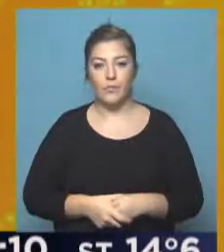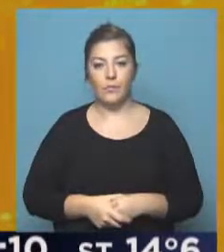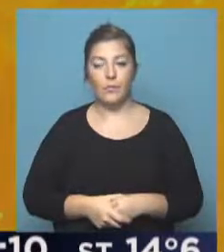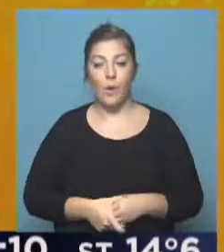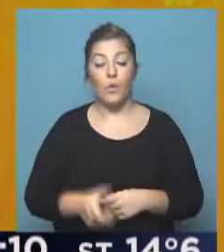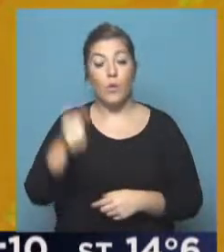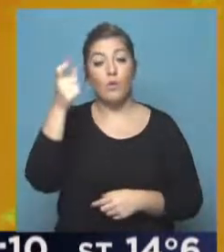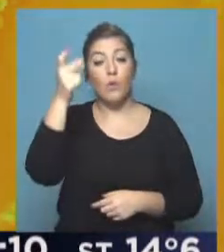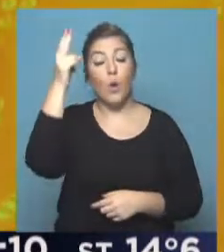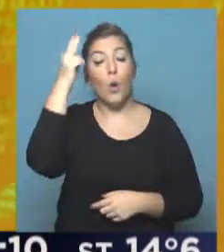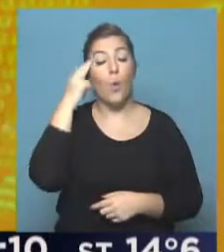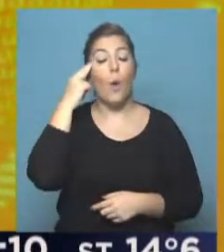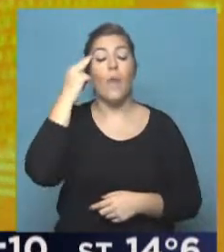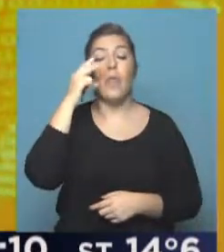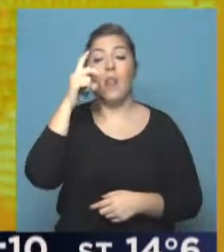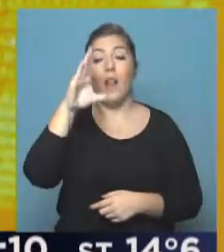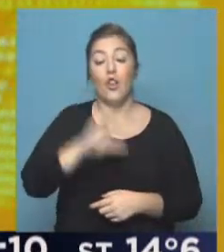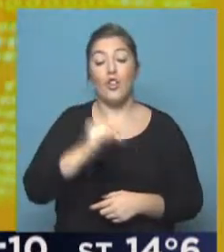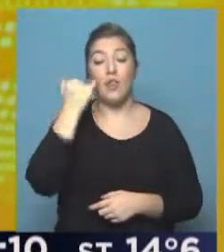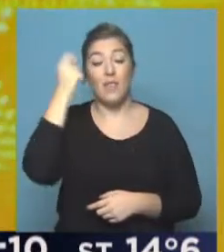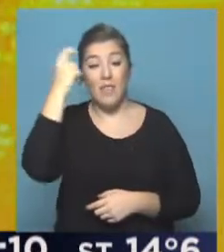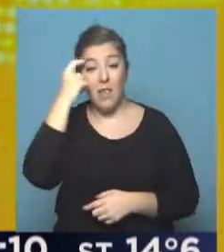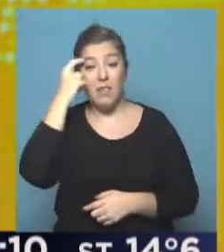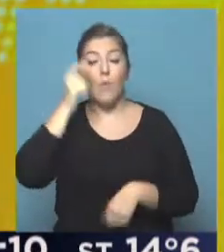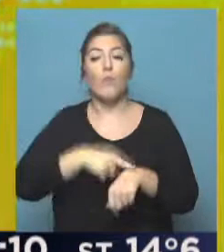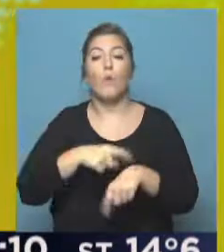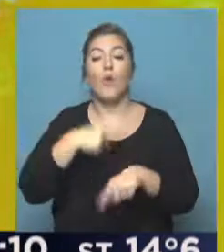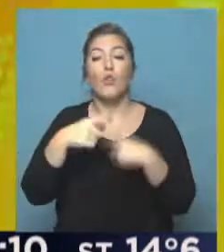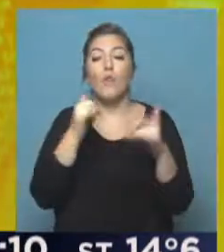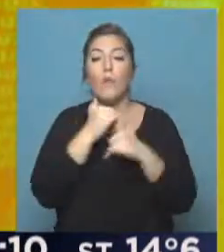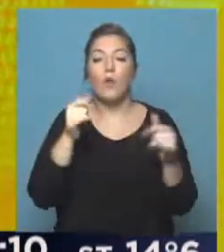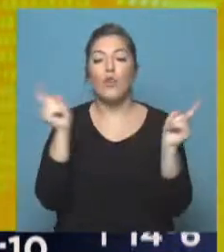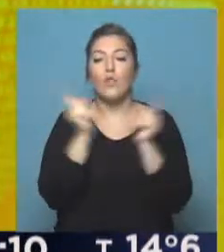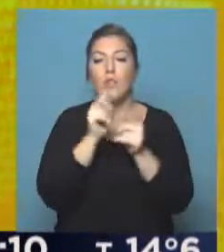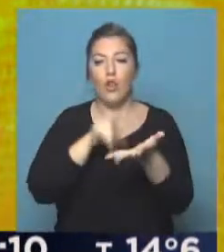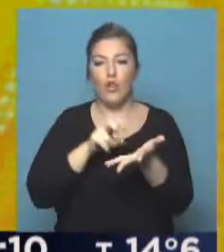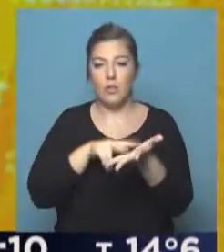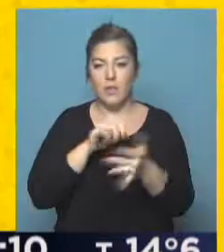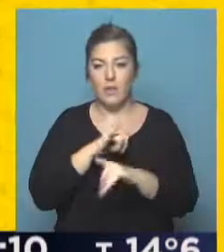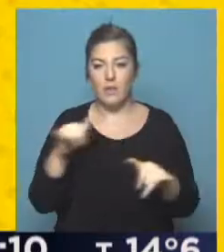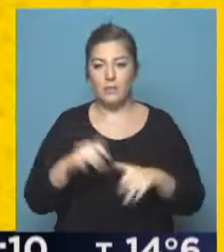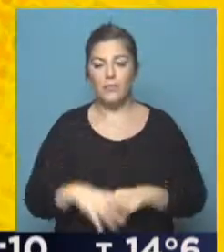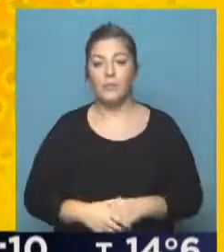Cuando pasaron 10 minutos de la hora 21 en todo el país, momento de seguir informados con esta síntesis de noticias.